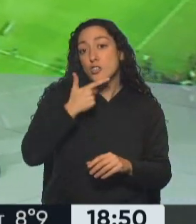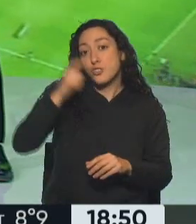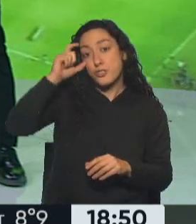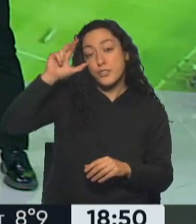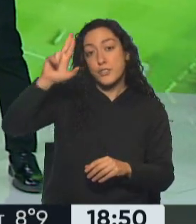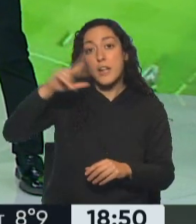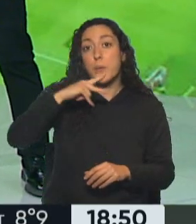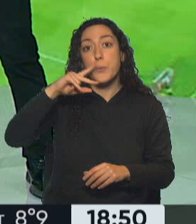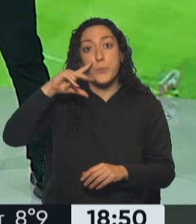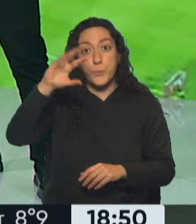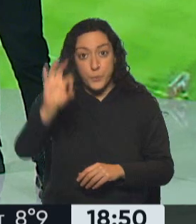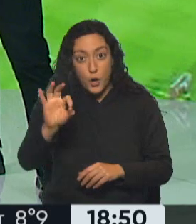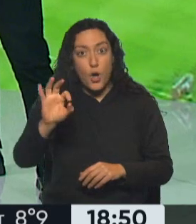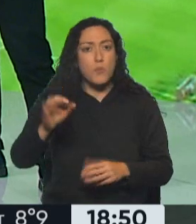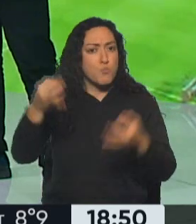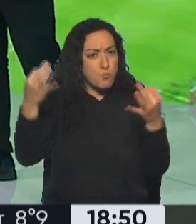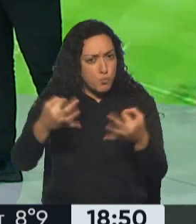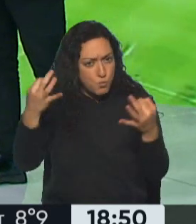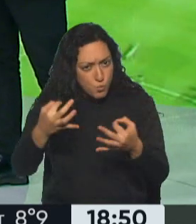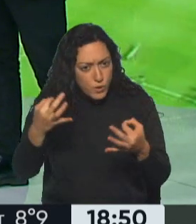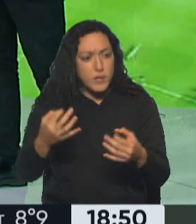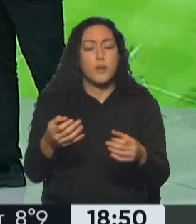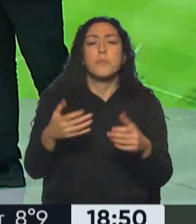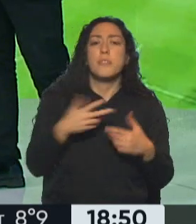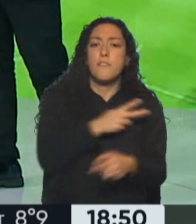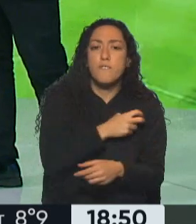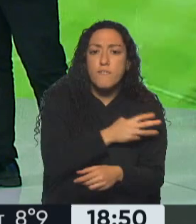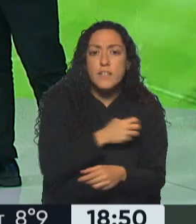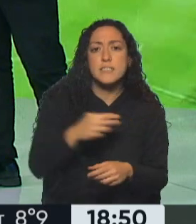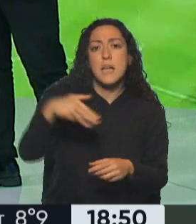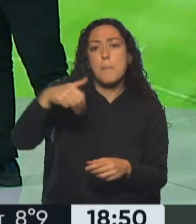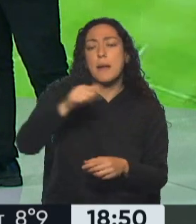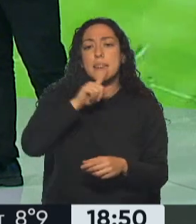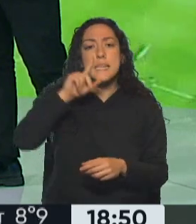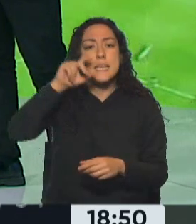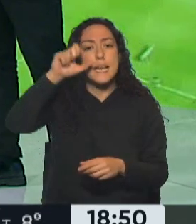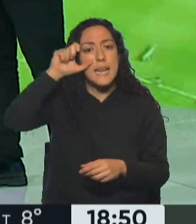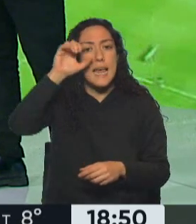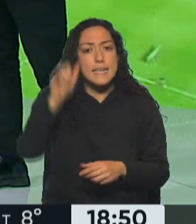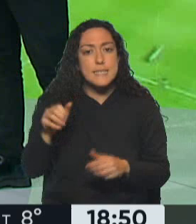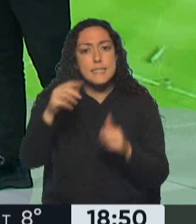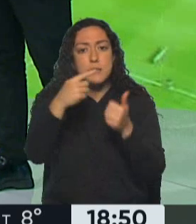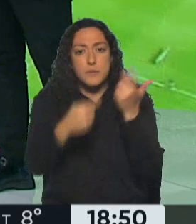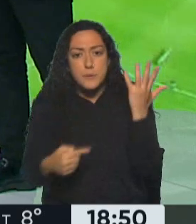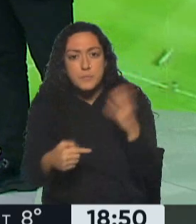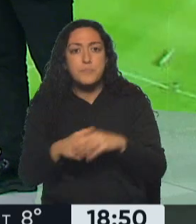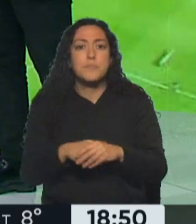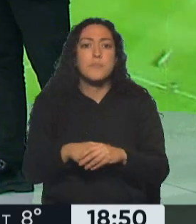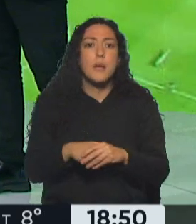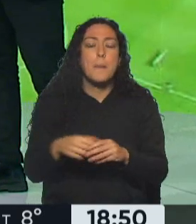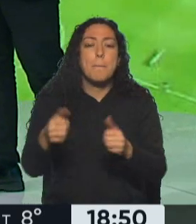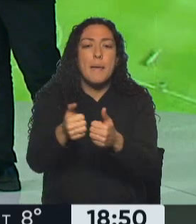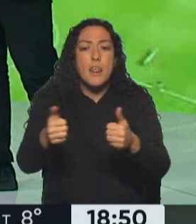tiene central. Damián Martínez, Cristian Báez, Juan Rodríguez, Lautaro Blanco, Kevin Ortiz, Francis McAllister,